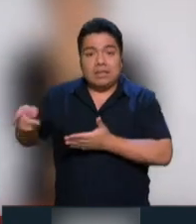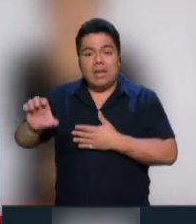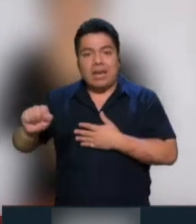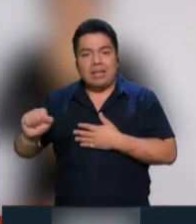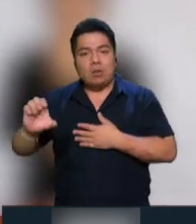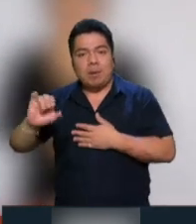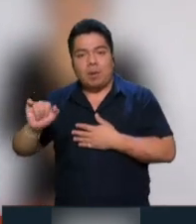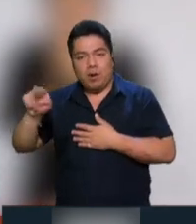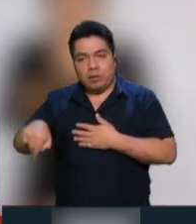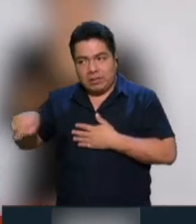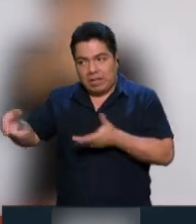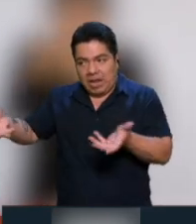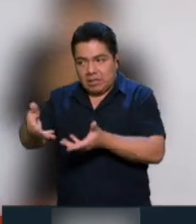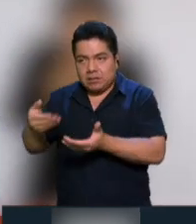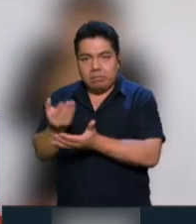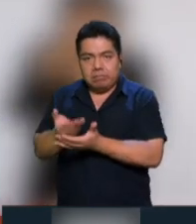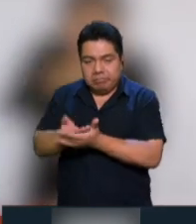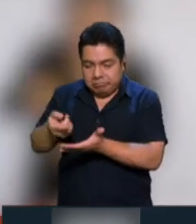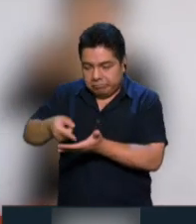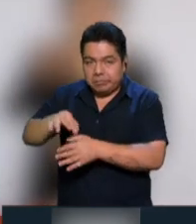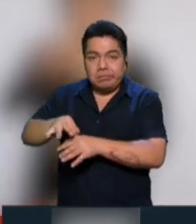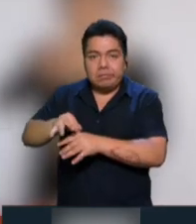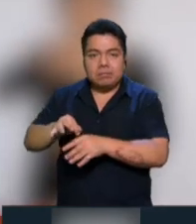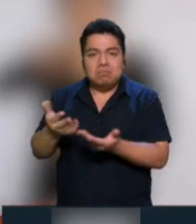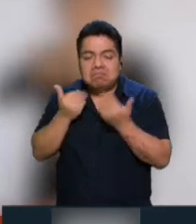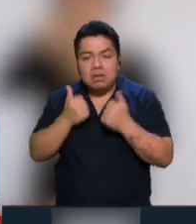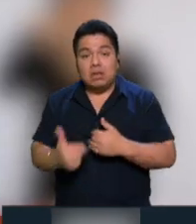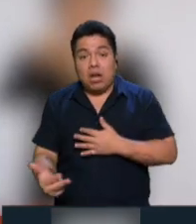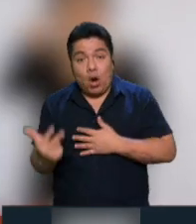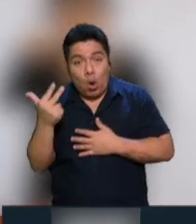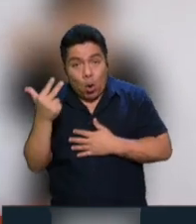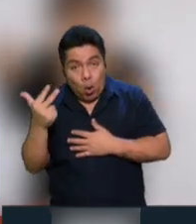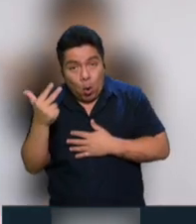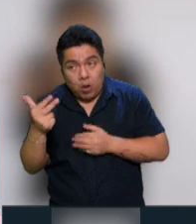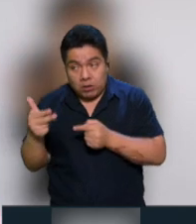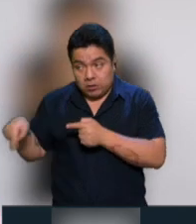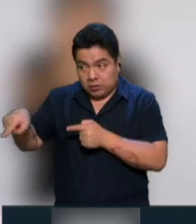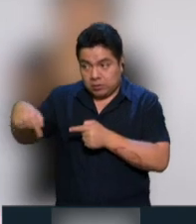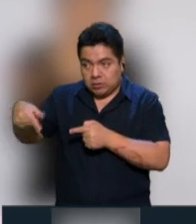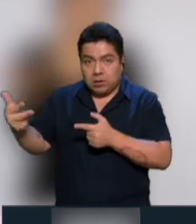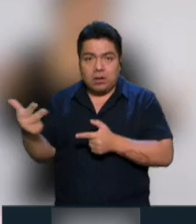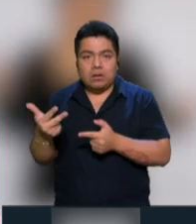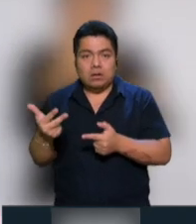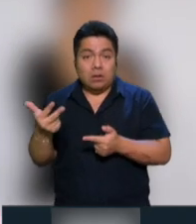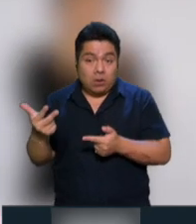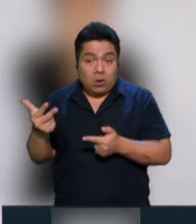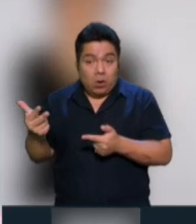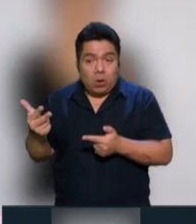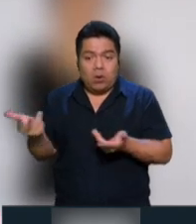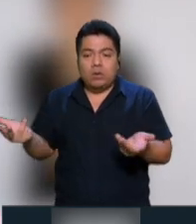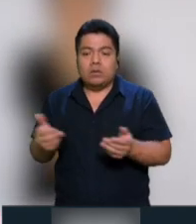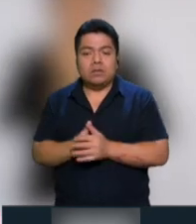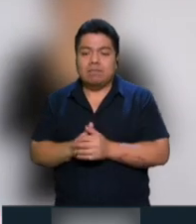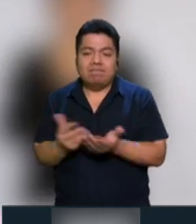la Corte. O 8 ministros de la